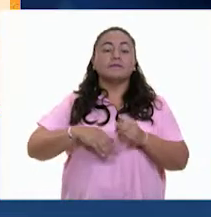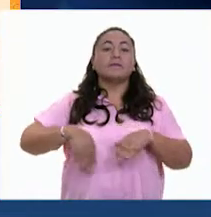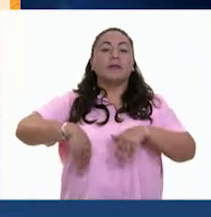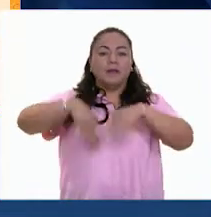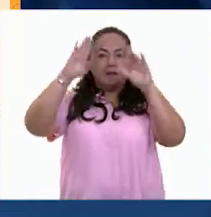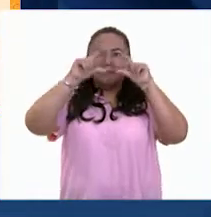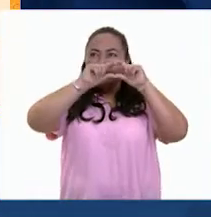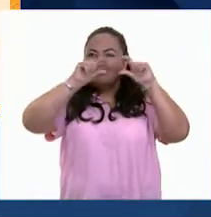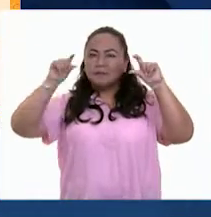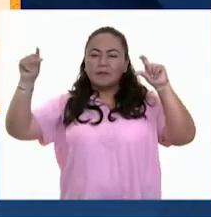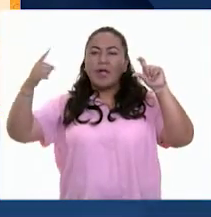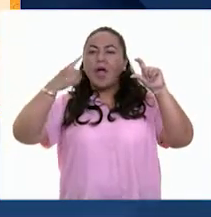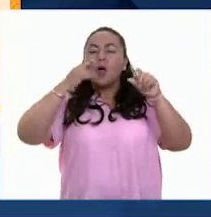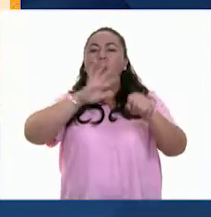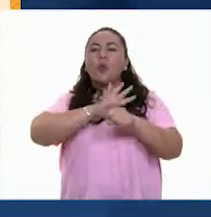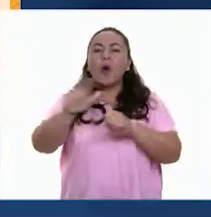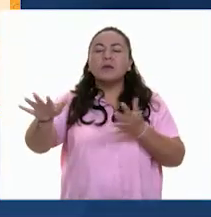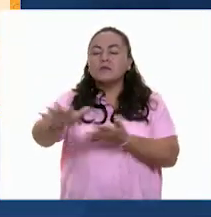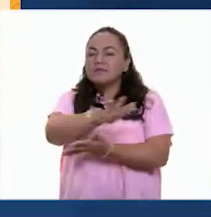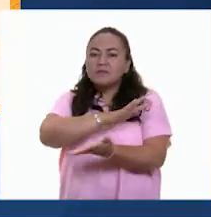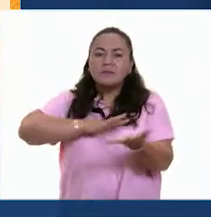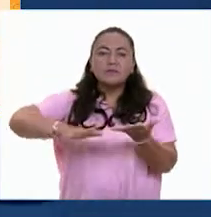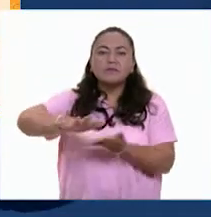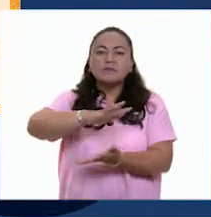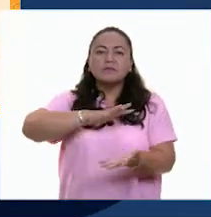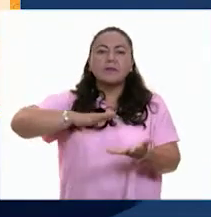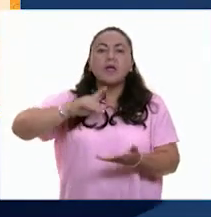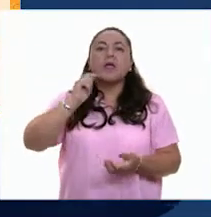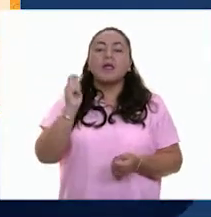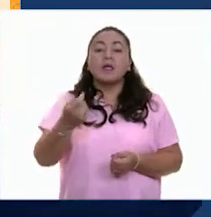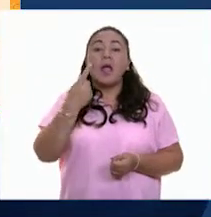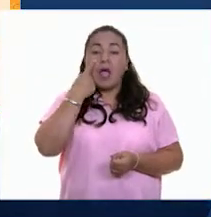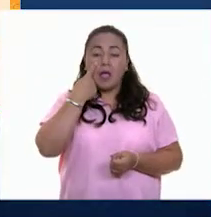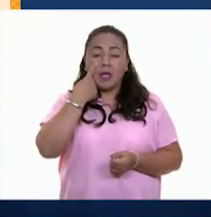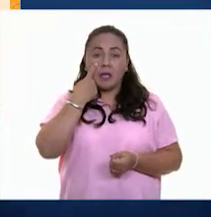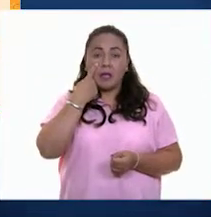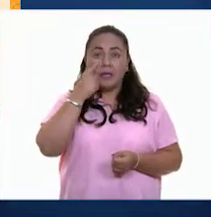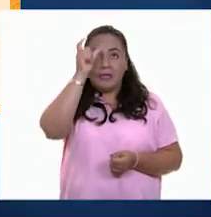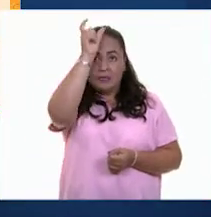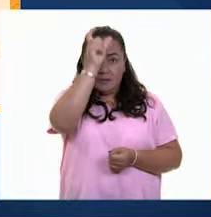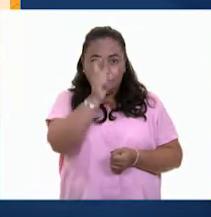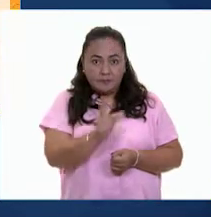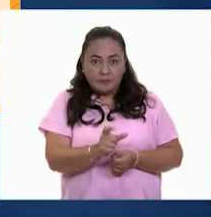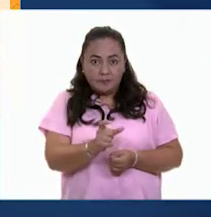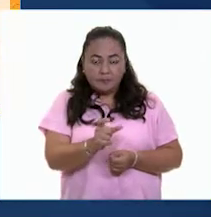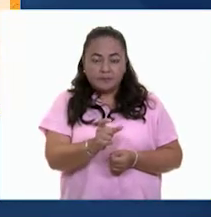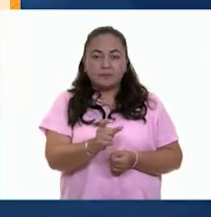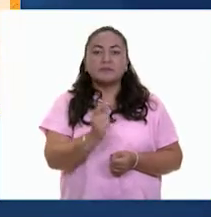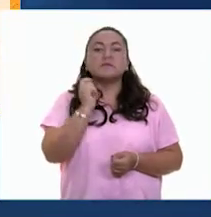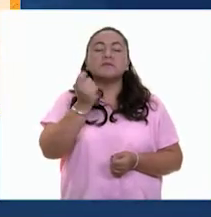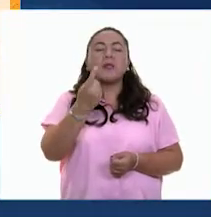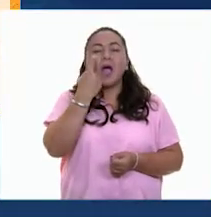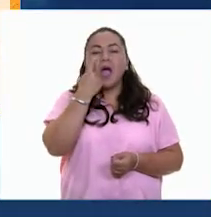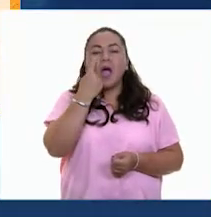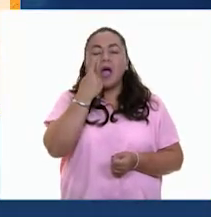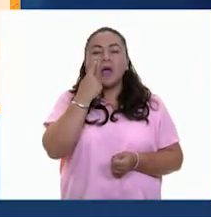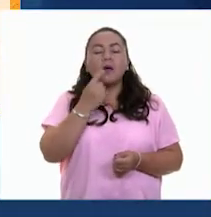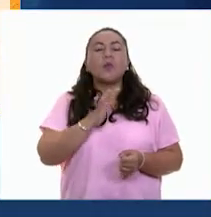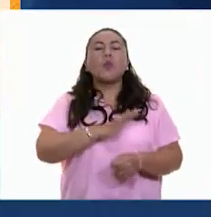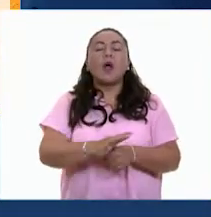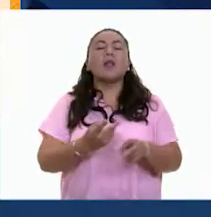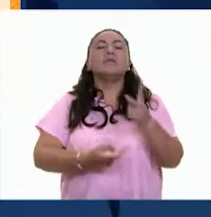vienen algunos fenómenos que pueden originar desastres. Y en la columna de la izquierda aparecen las afectaciones que comúnmente